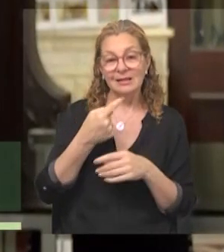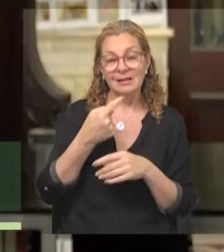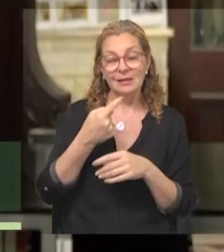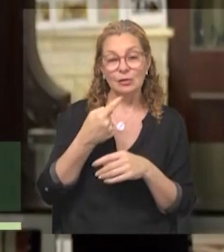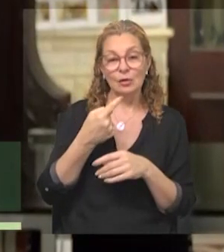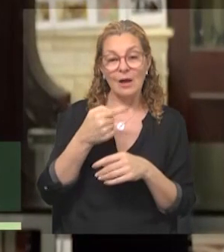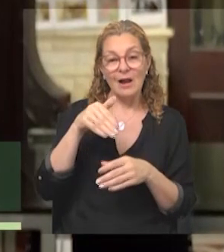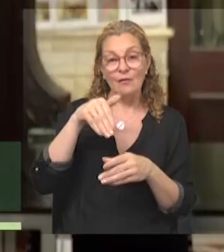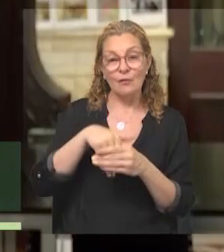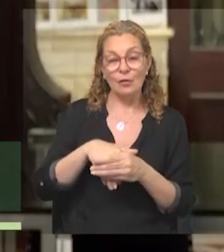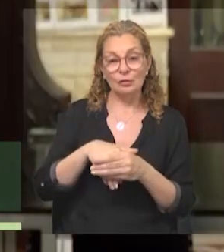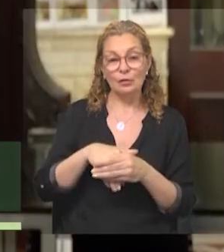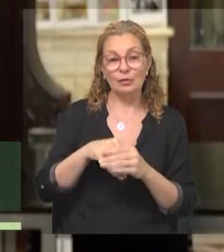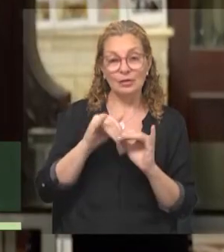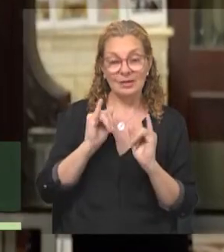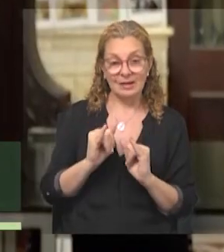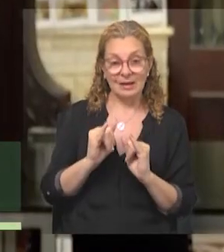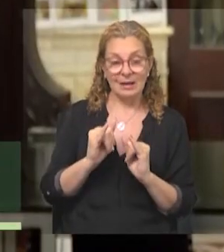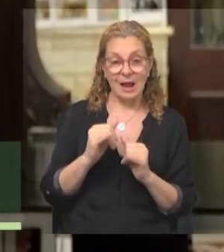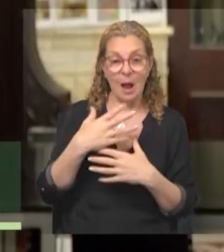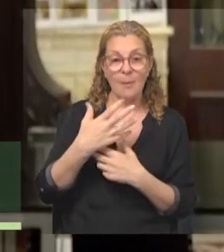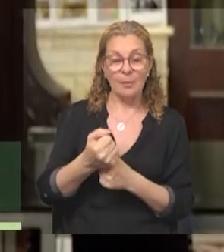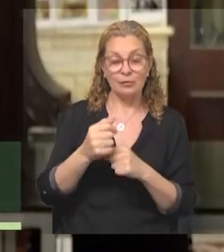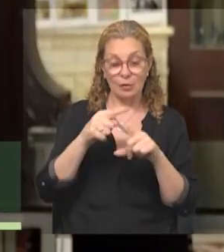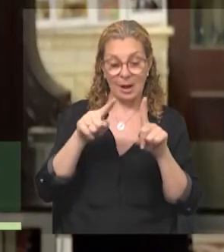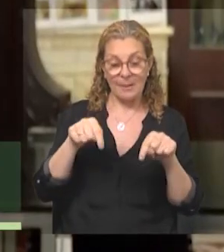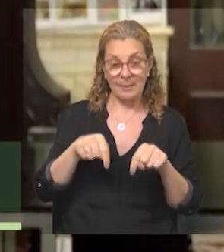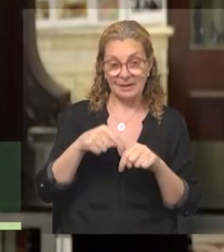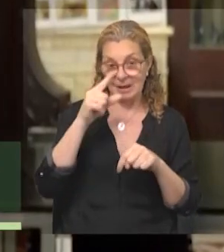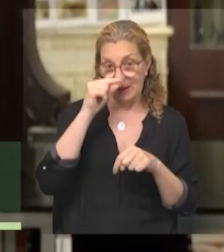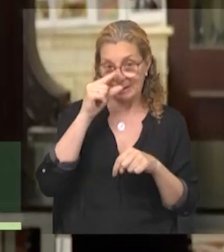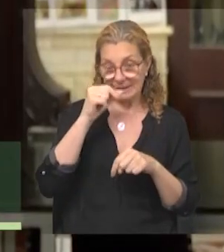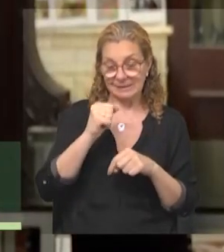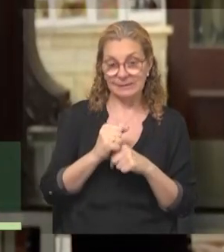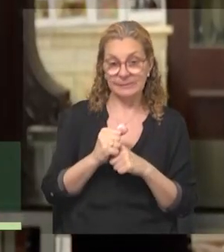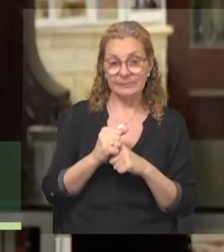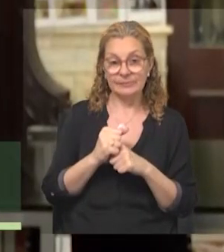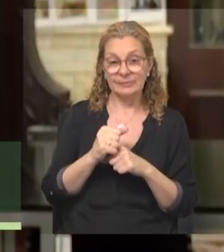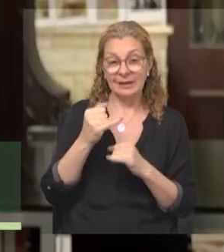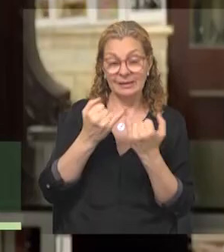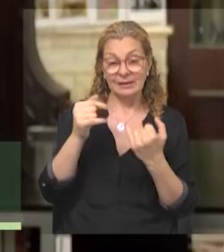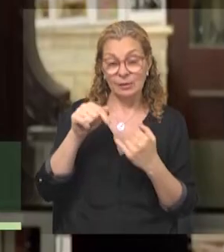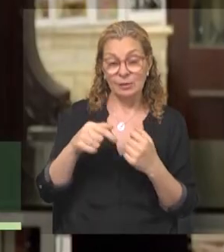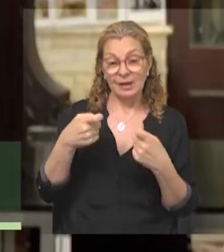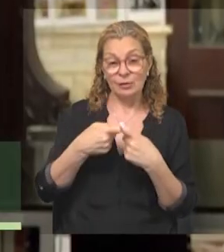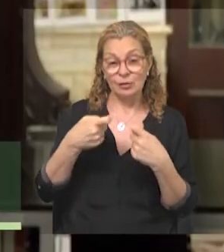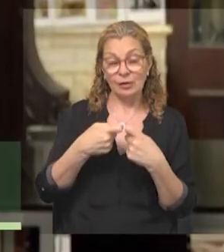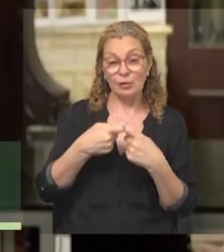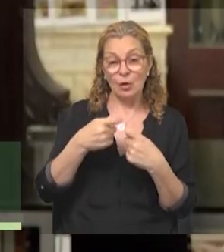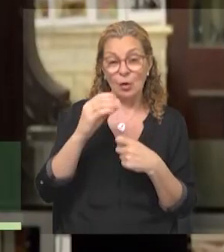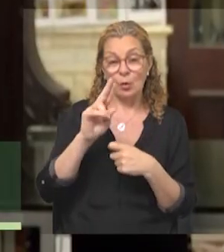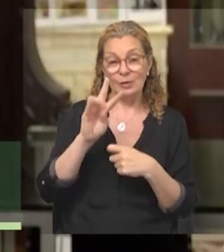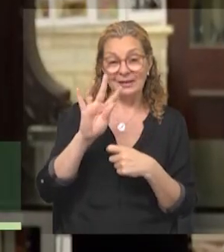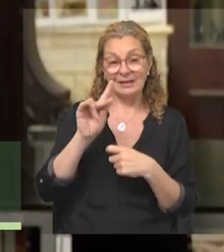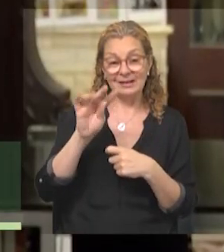al voto en este caso por el Sí a la papeleta amarilla eh en la jornada de hoy también la asociación de cultivadores de cannabis